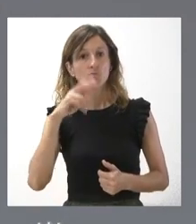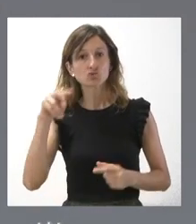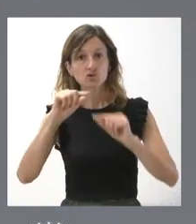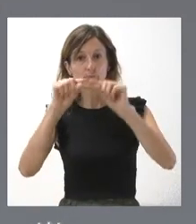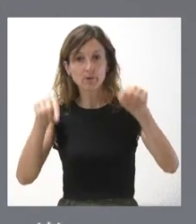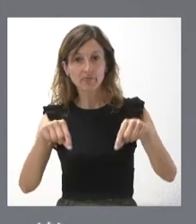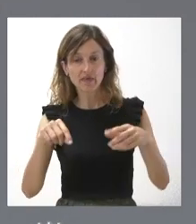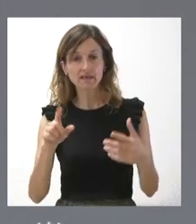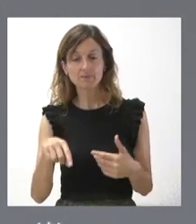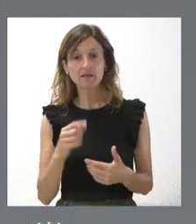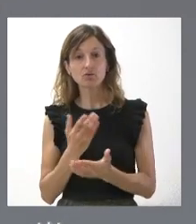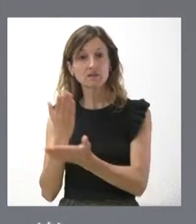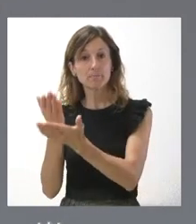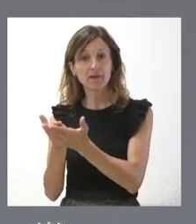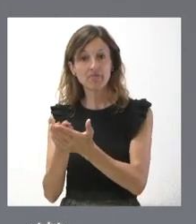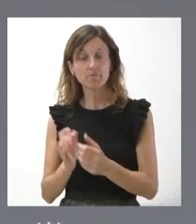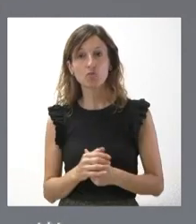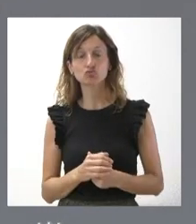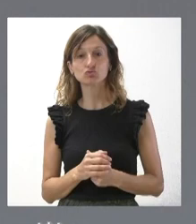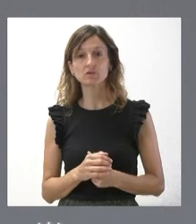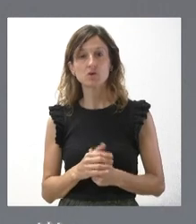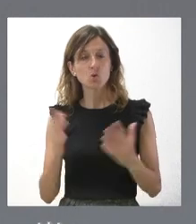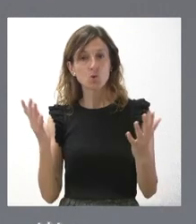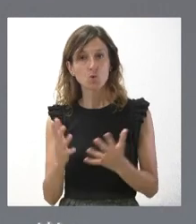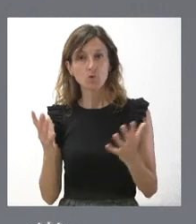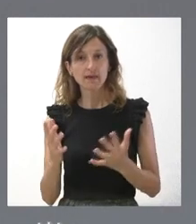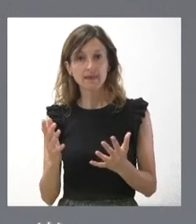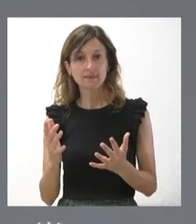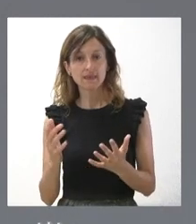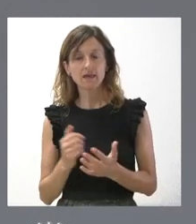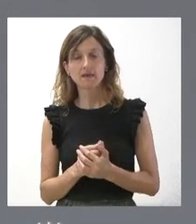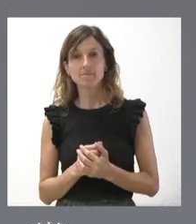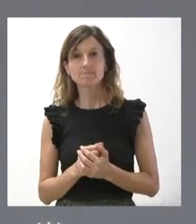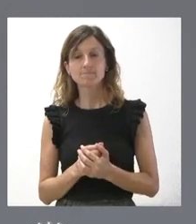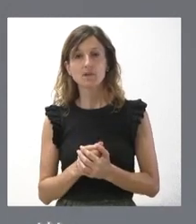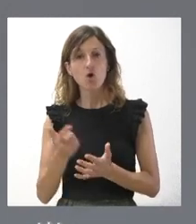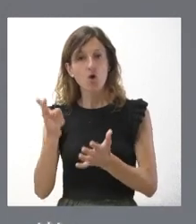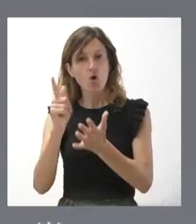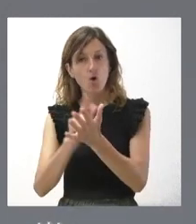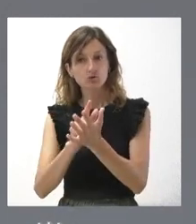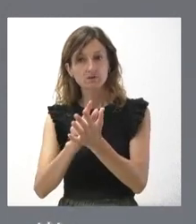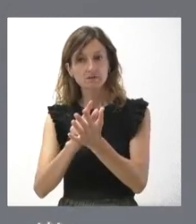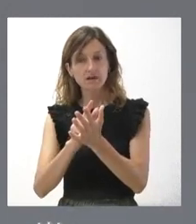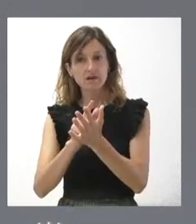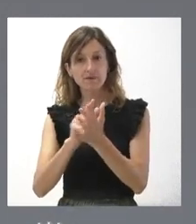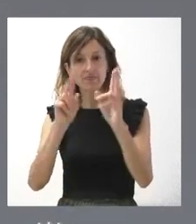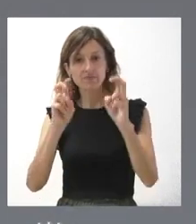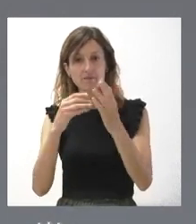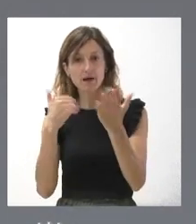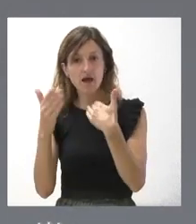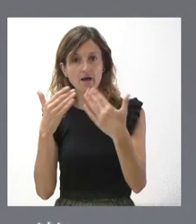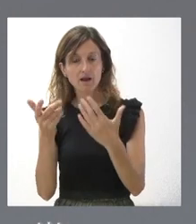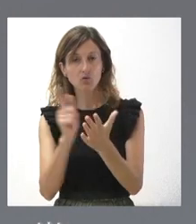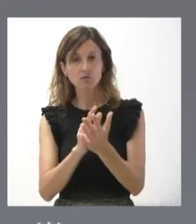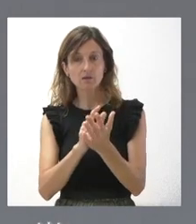y le pedimos que es urgente desde nuestro punto de vista retomar esta cuestión y es el